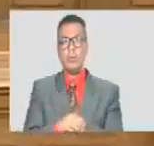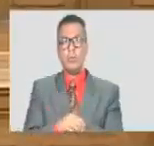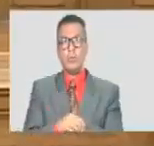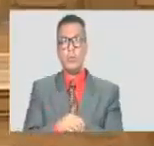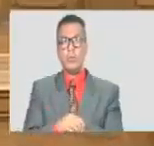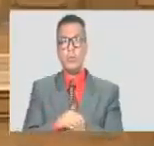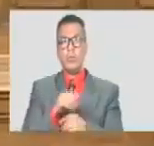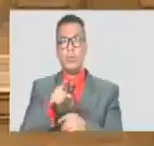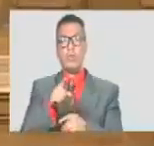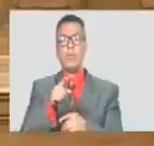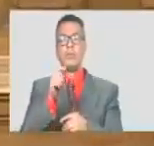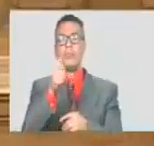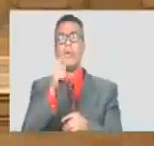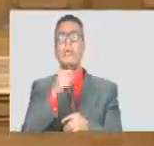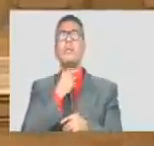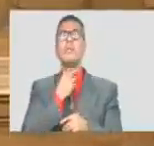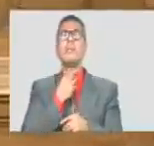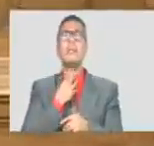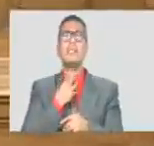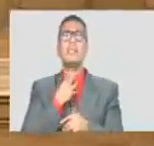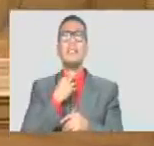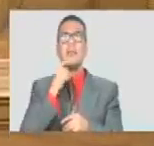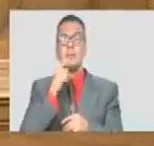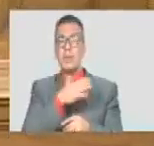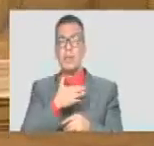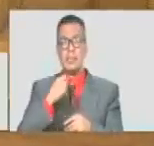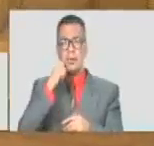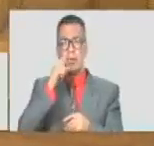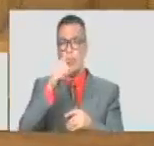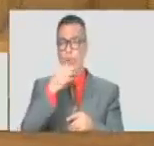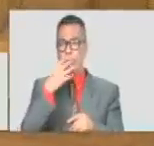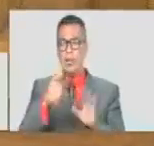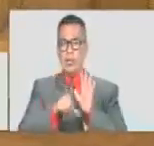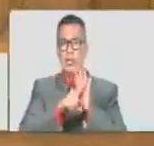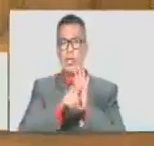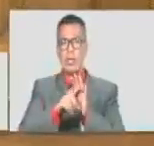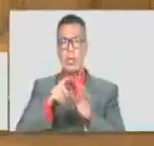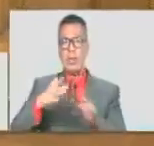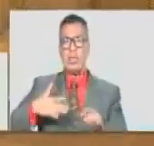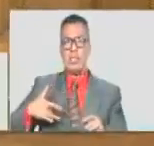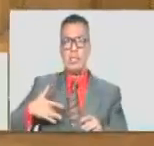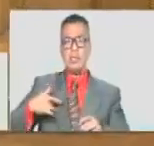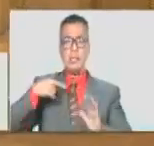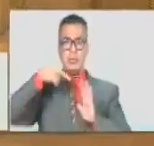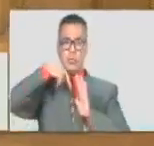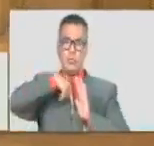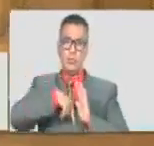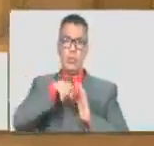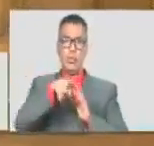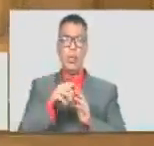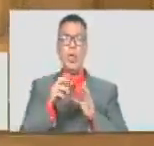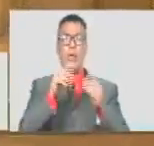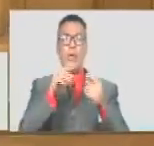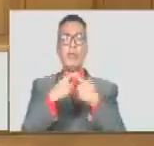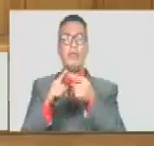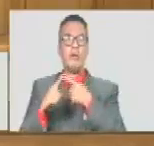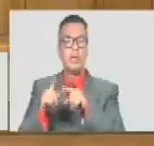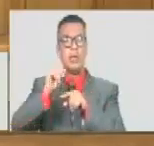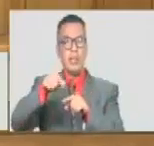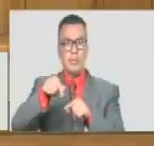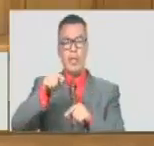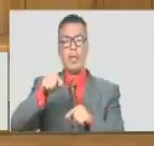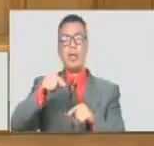un taruguito en la garganta, pero qué bueno que sea esta ley que nos toca la sensibilidad, porque vamos a hablar entonces de otra ley que también